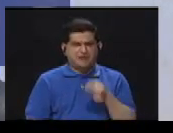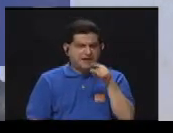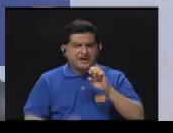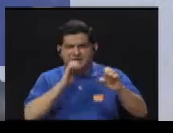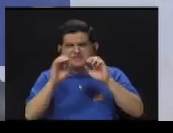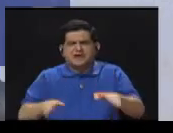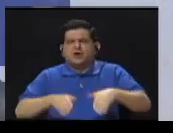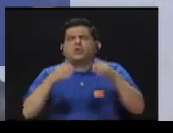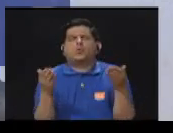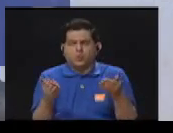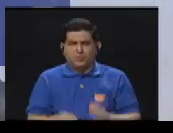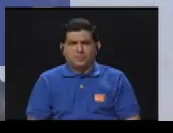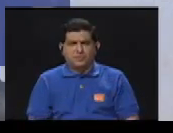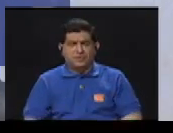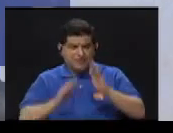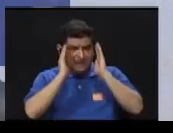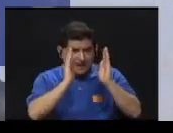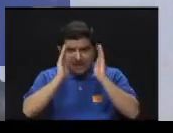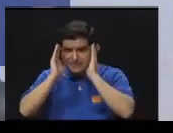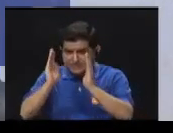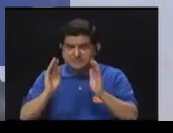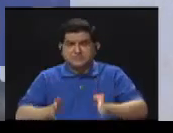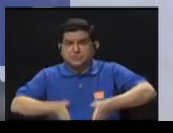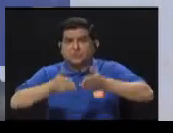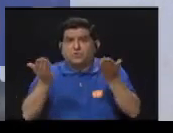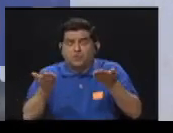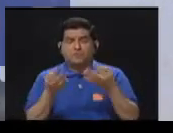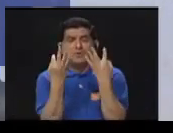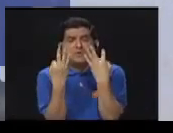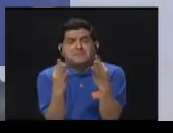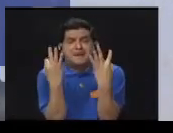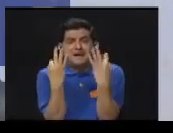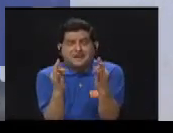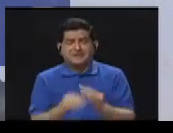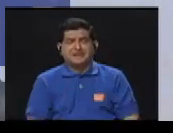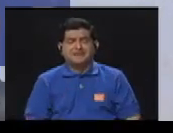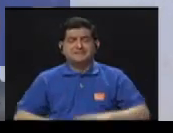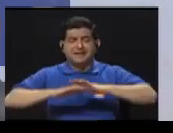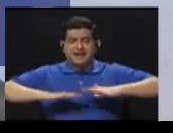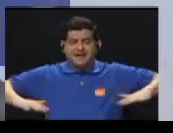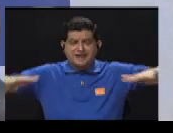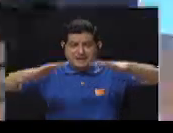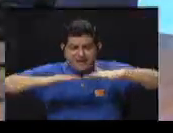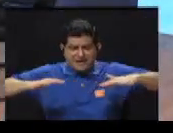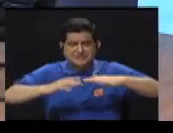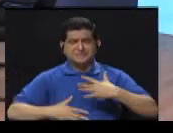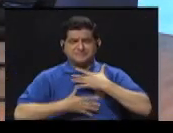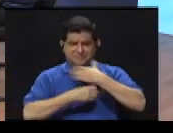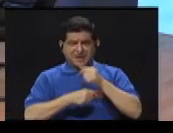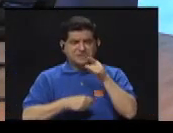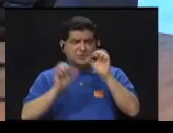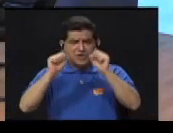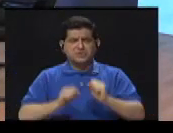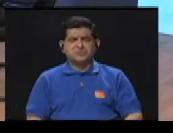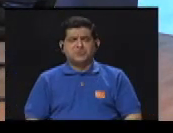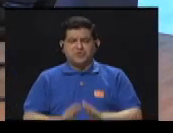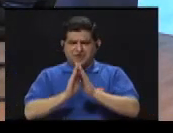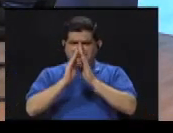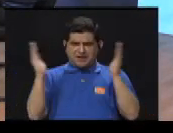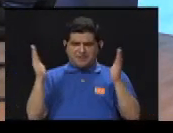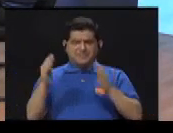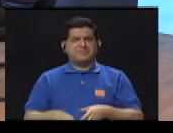esa entrevista? ¿Cómo los trataste a ellos para poder conseguir la atmósfera de confianza en la que ellos pudieran abrirse y